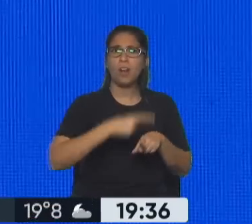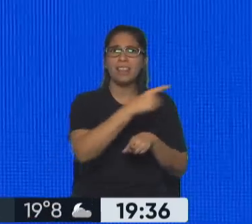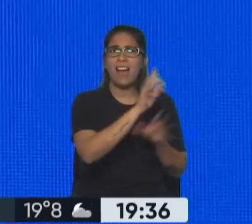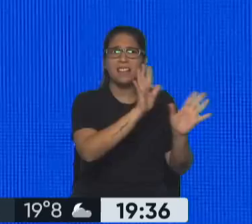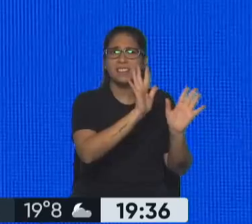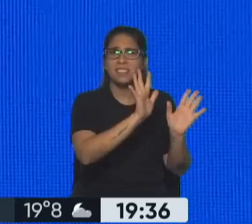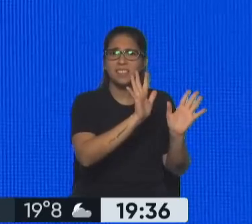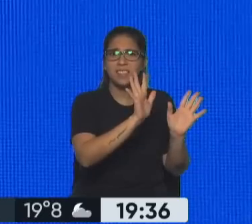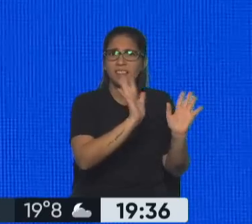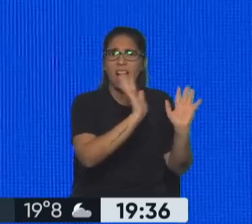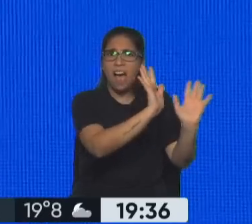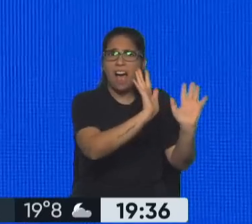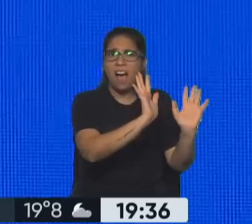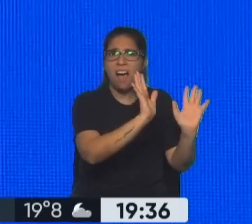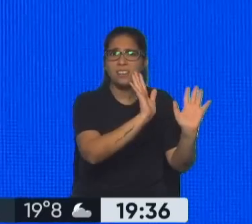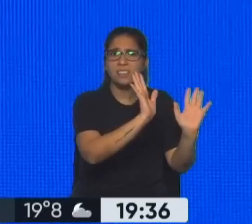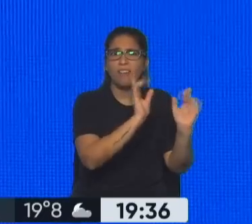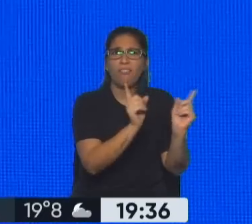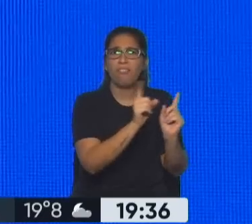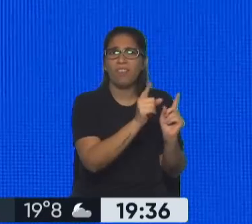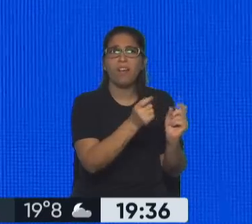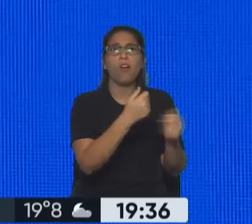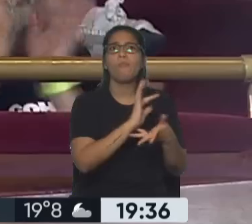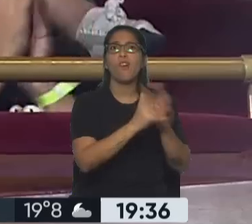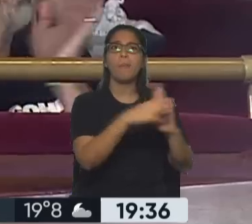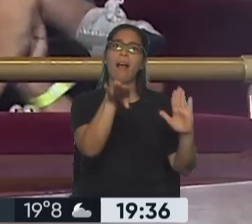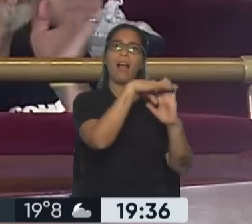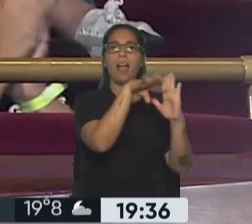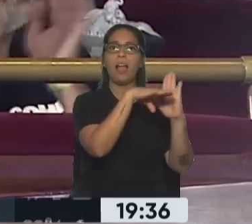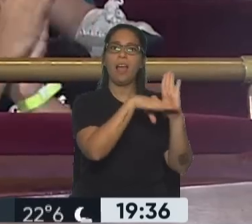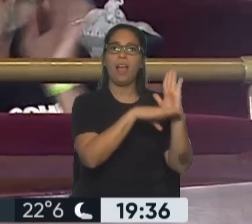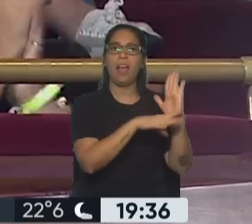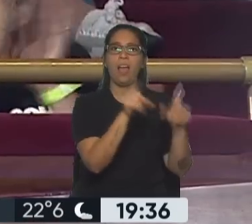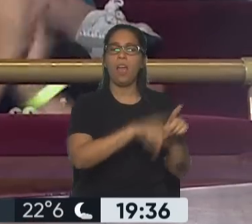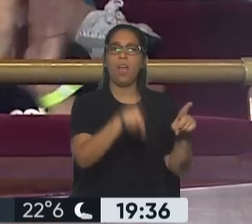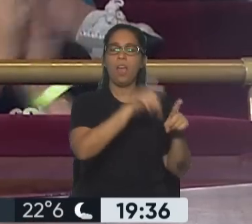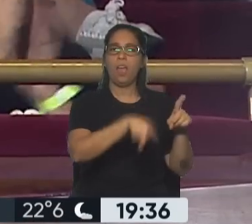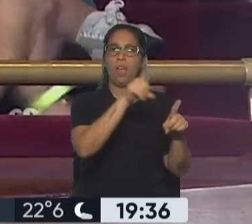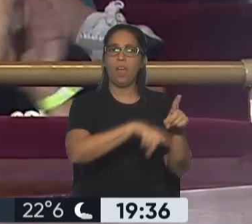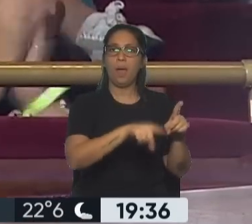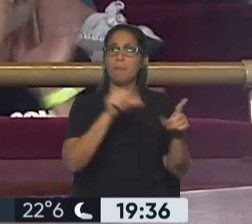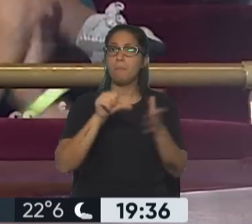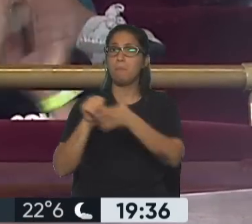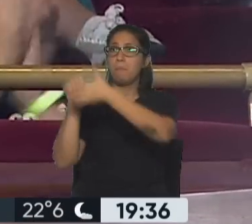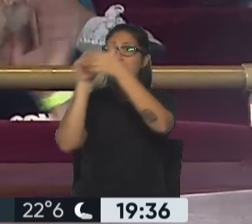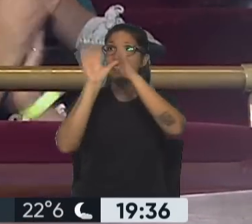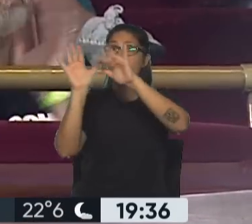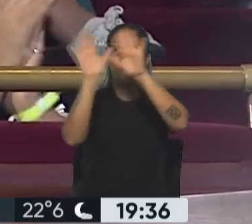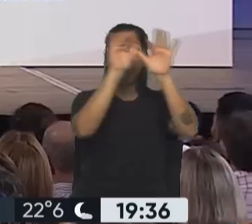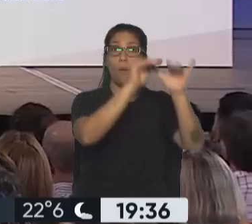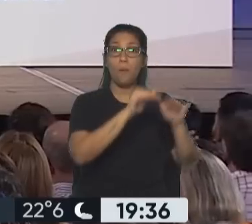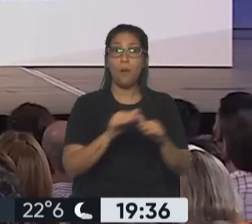enlatada que se aplica como una receta monotemática a todos los países.